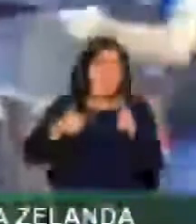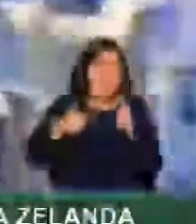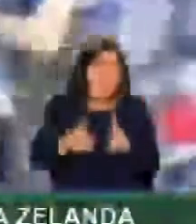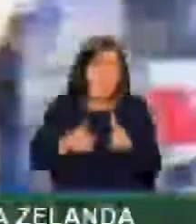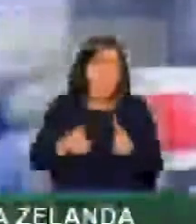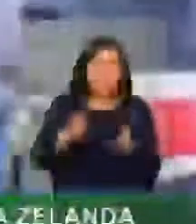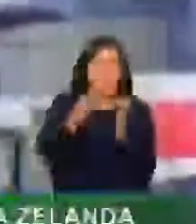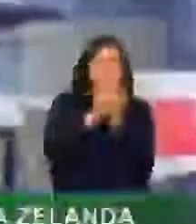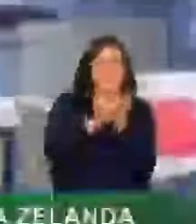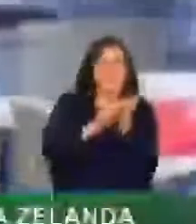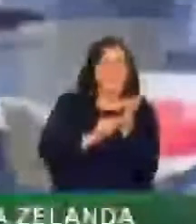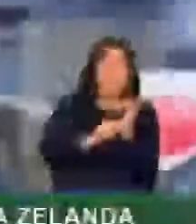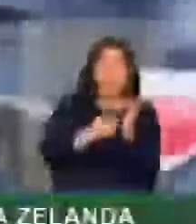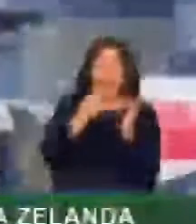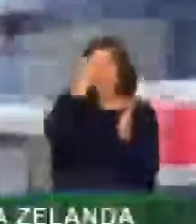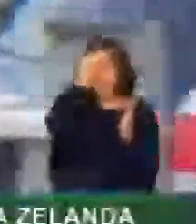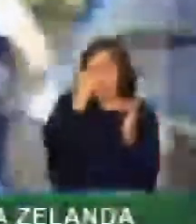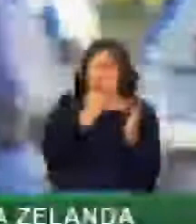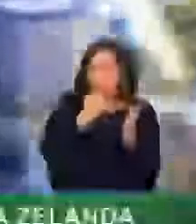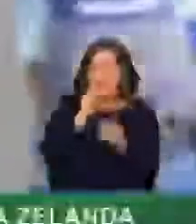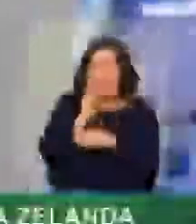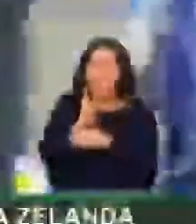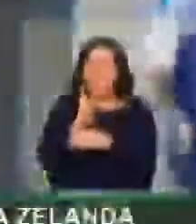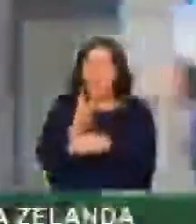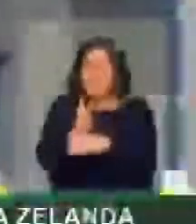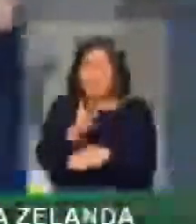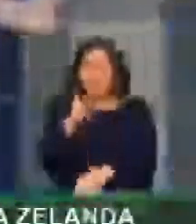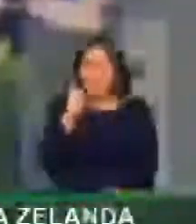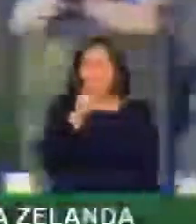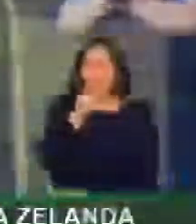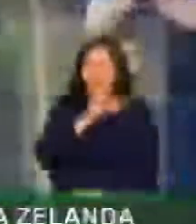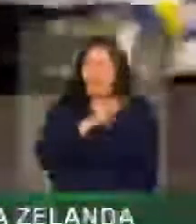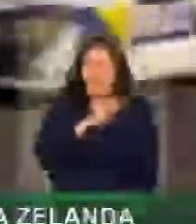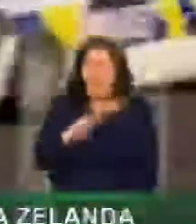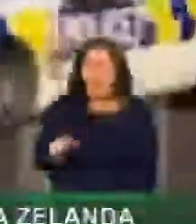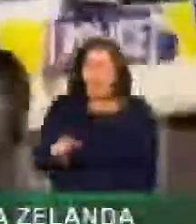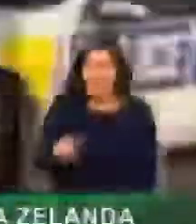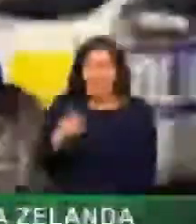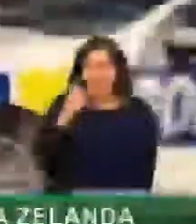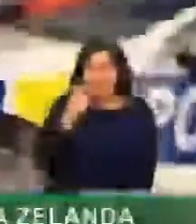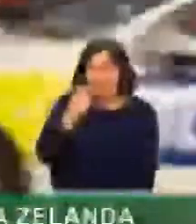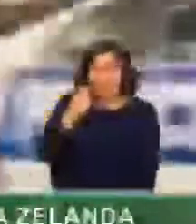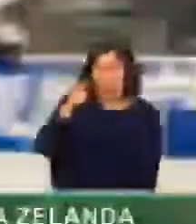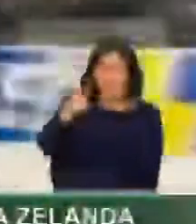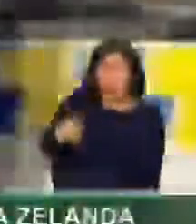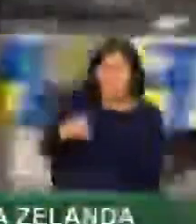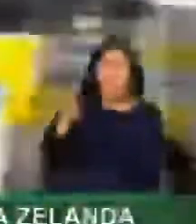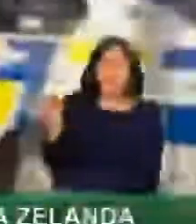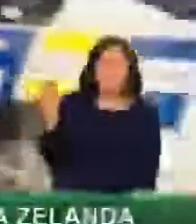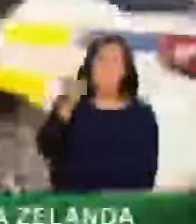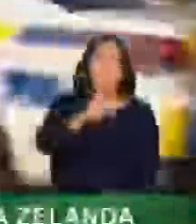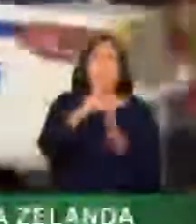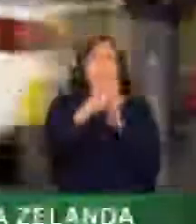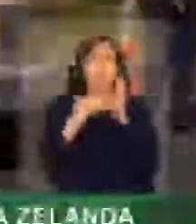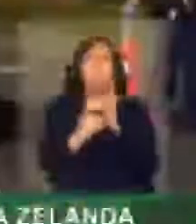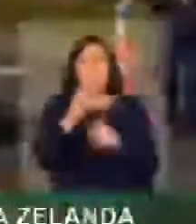estar en una lista antiterrorista y ser objeto de vigilancia policial permanente. El hombre, un ciudadano de Sri Lanka que llegó a Nueva Zelanda en